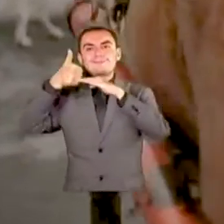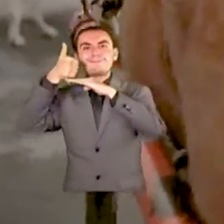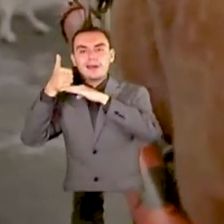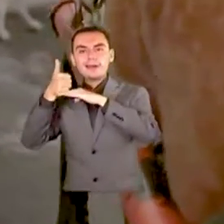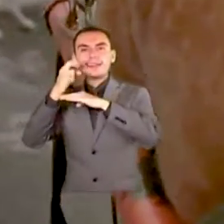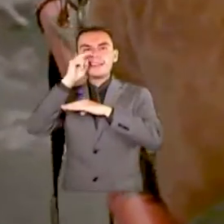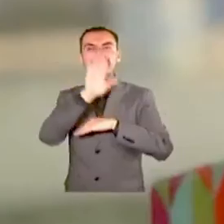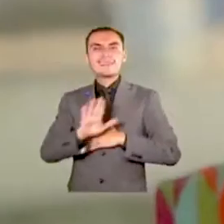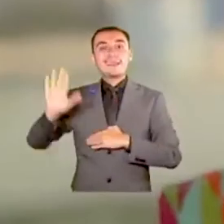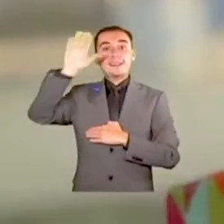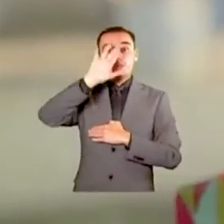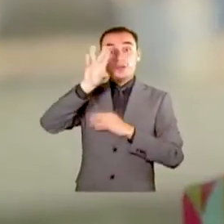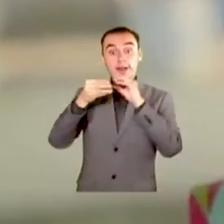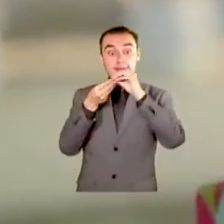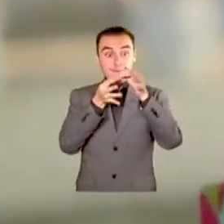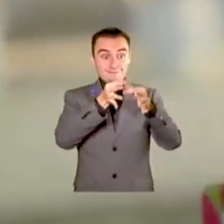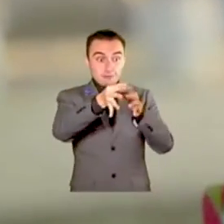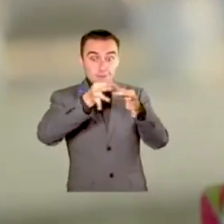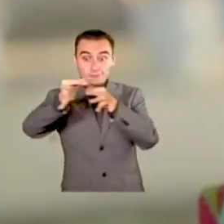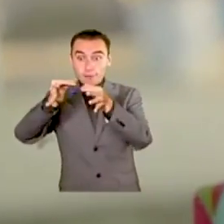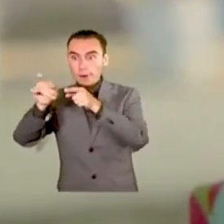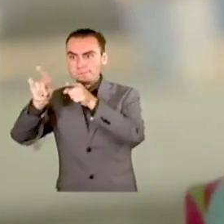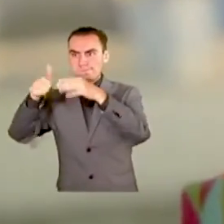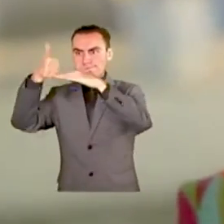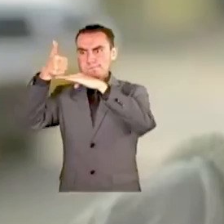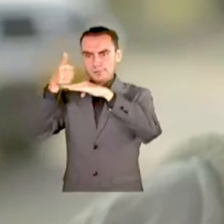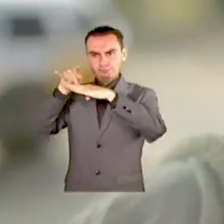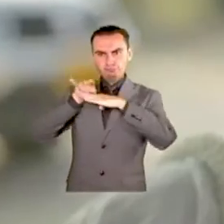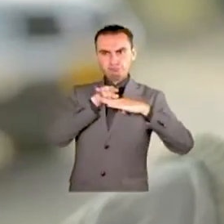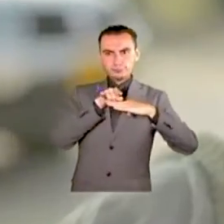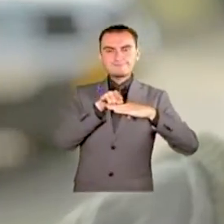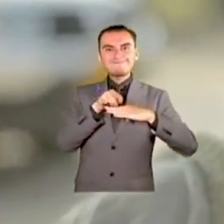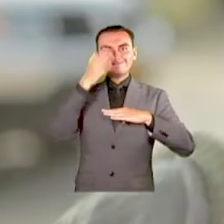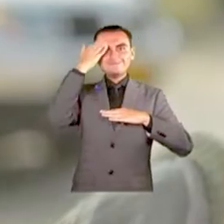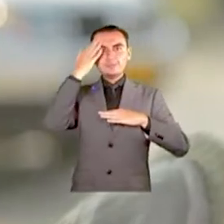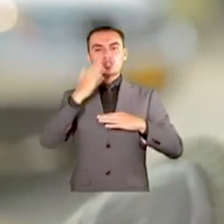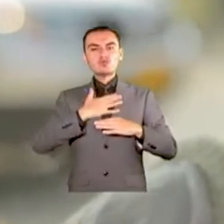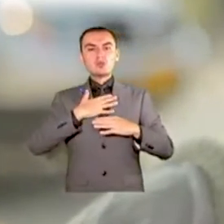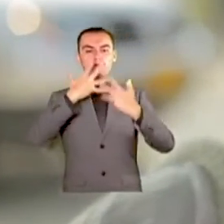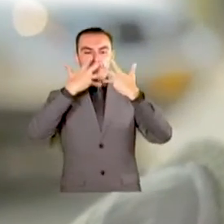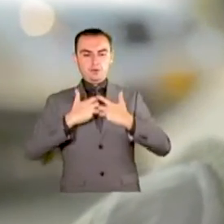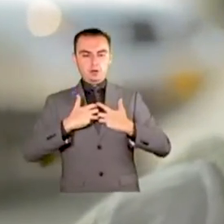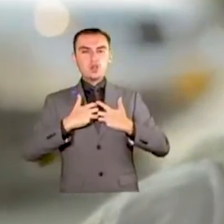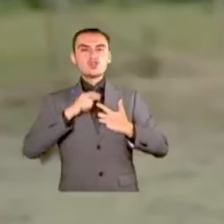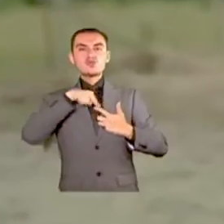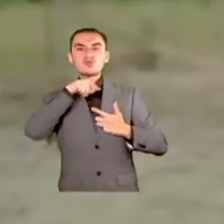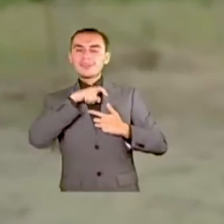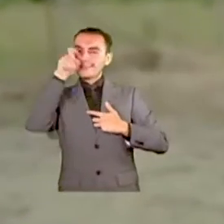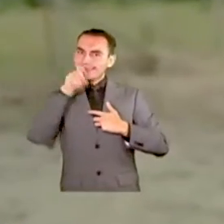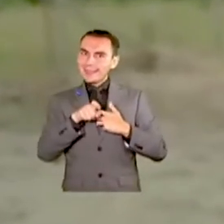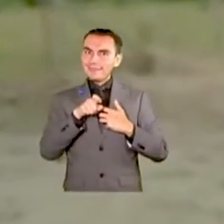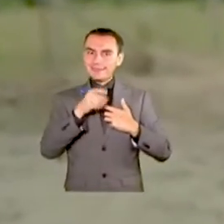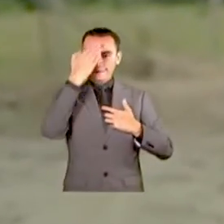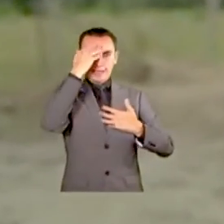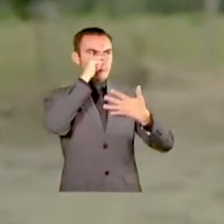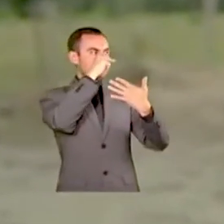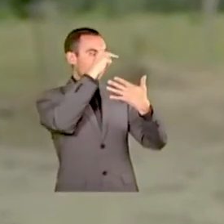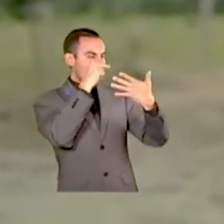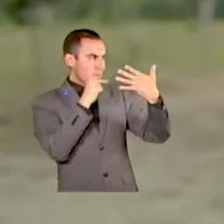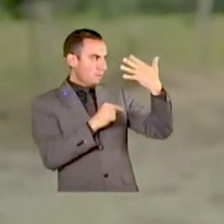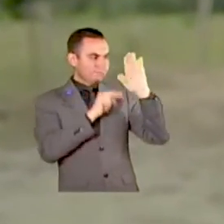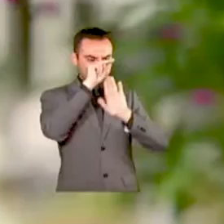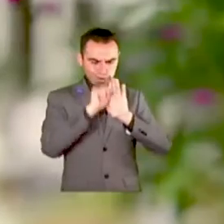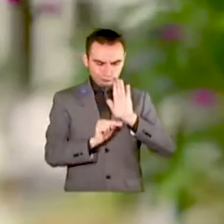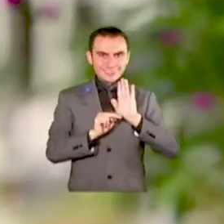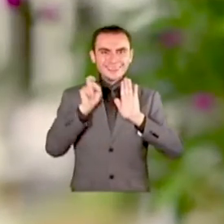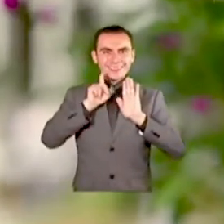del nivel nacional y territorial, concernidas en la responsabilidad de cumplir todo el ordenamiento jurídico interno